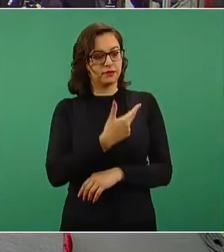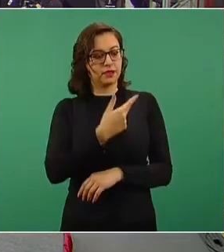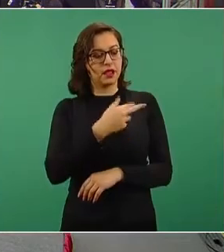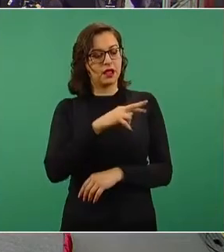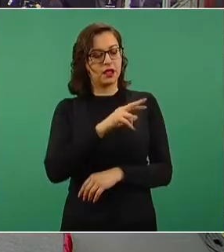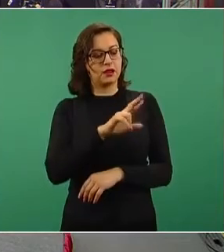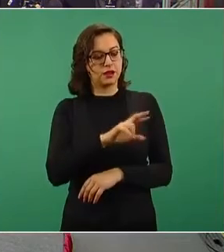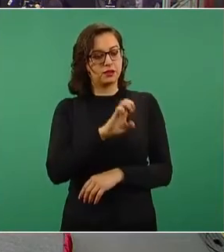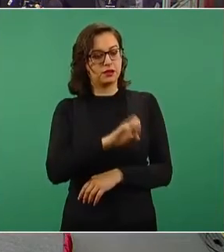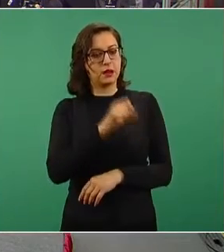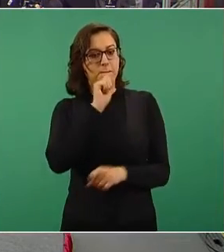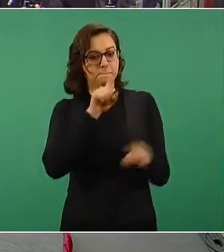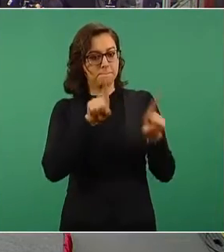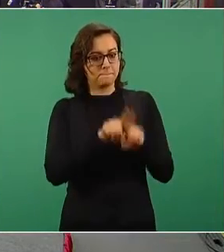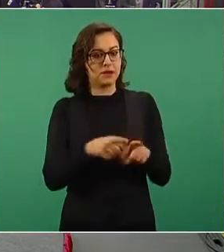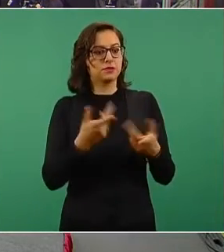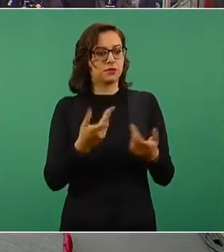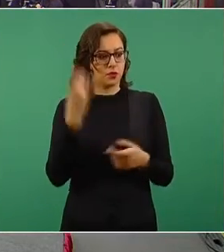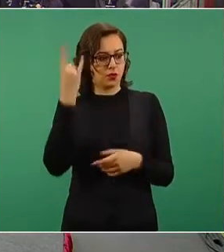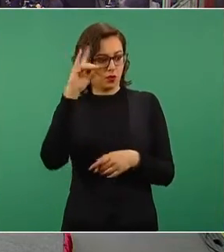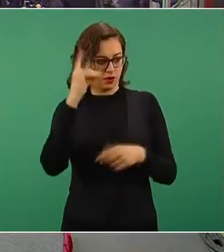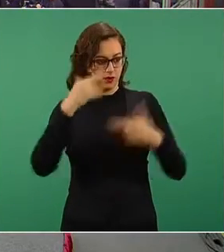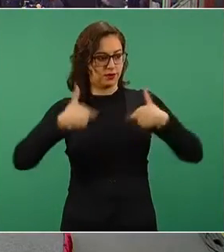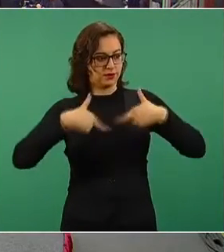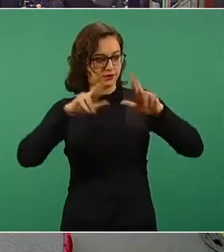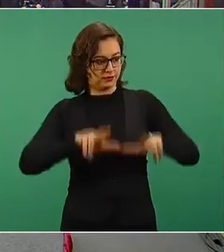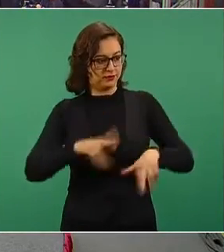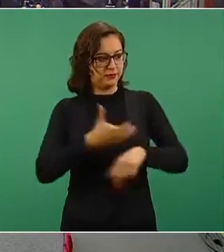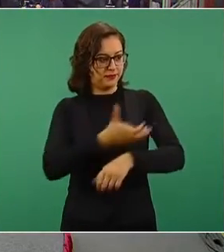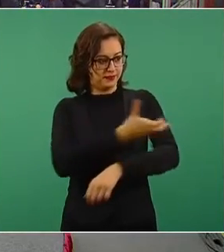acompaña, al pueblo mexicano.